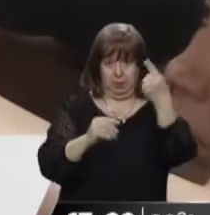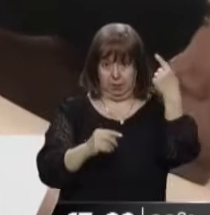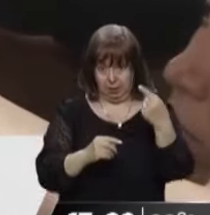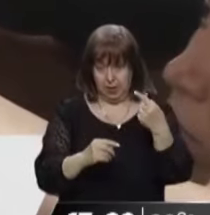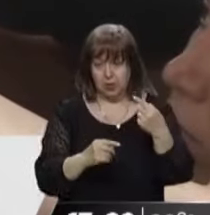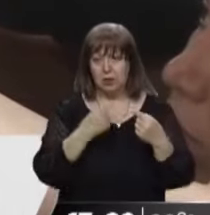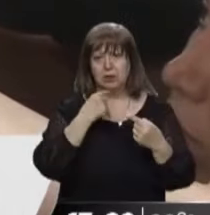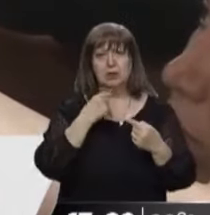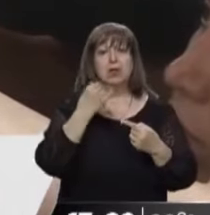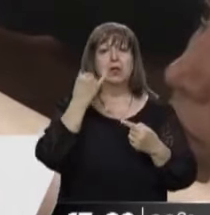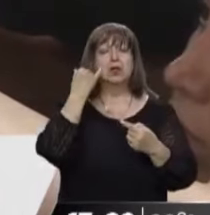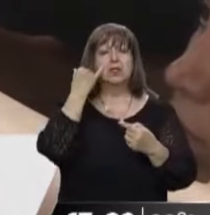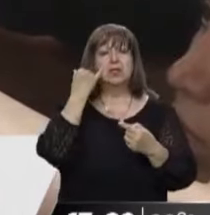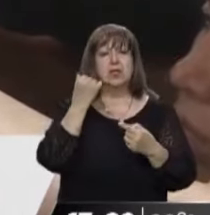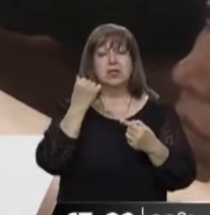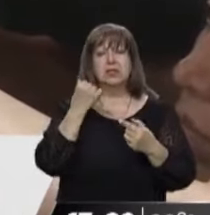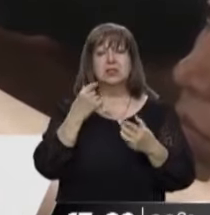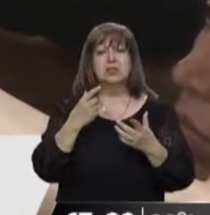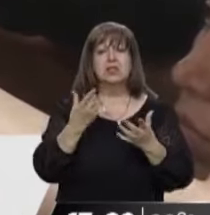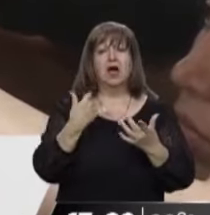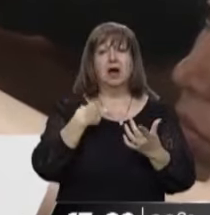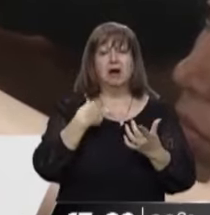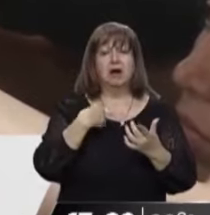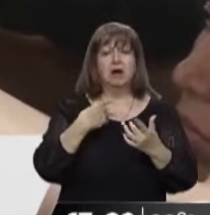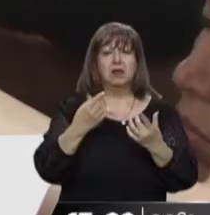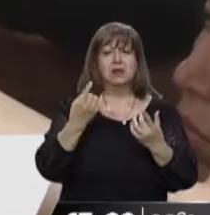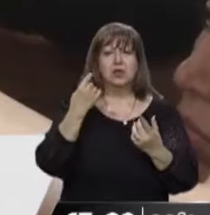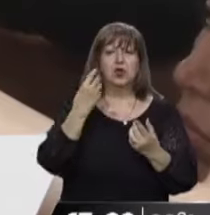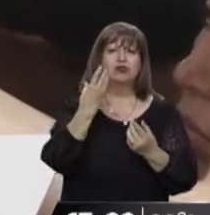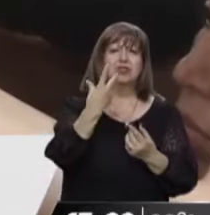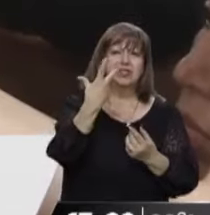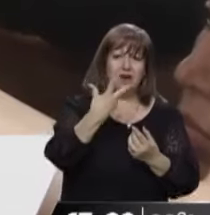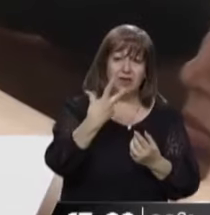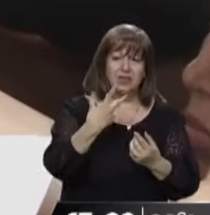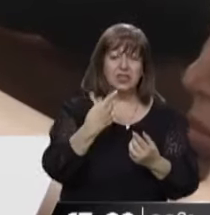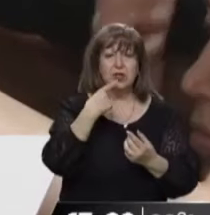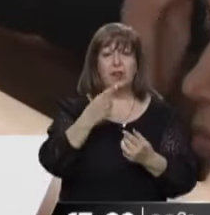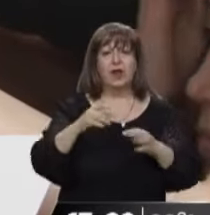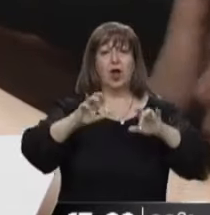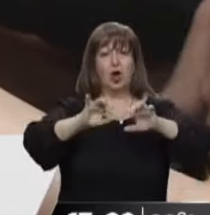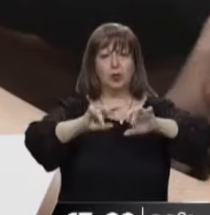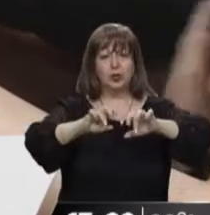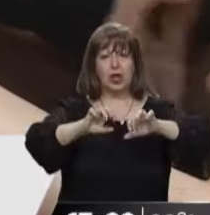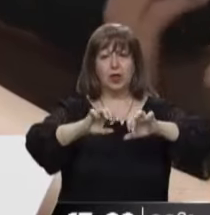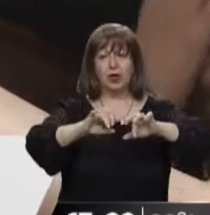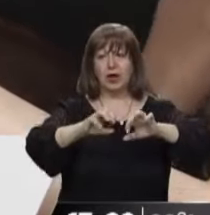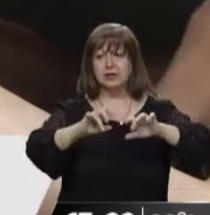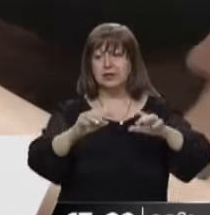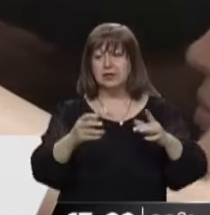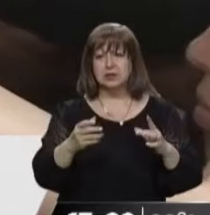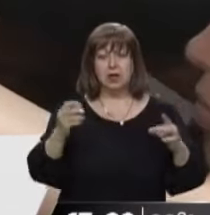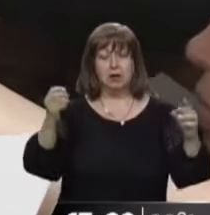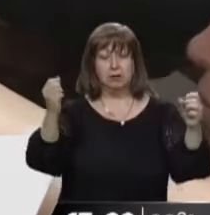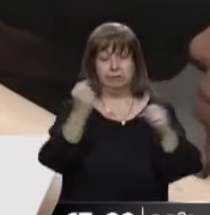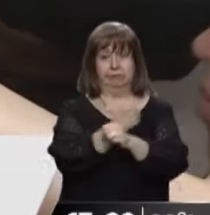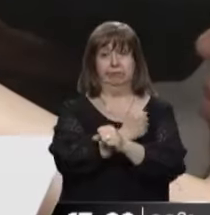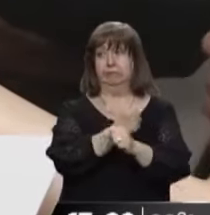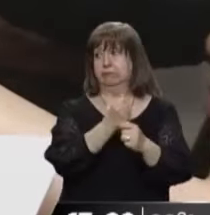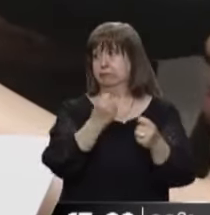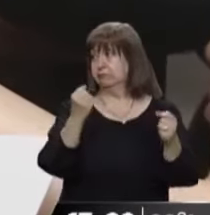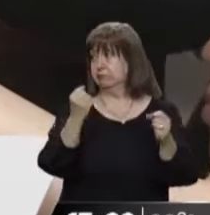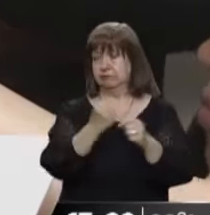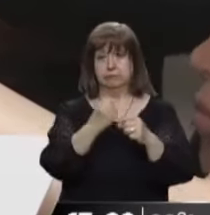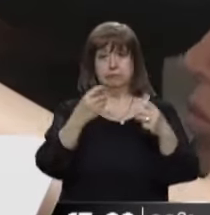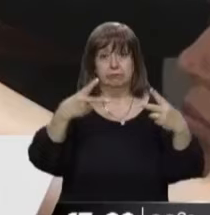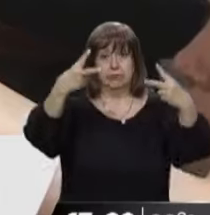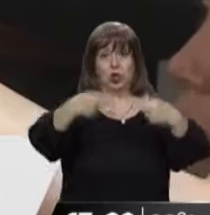el hackeo, que fue denunciado personalmente por mí 3 veces, en donde nosotros incluso no íbamos a poder pagar los sueldos y íbamos a tener incomunicado a